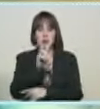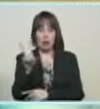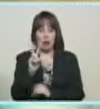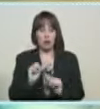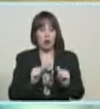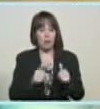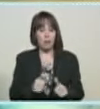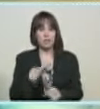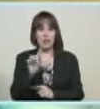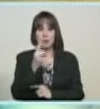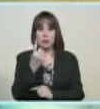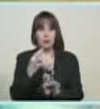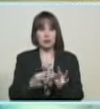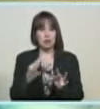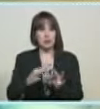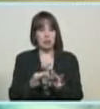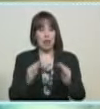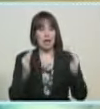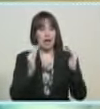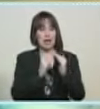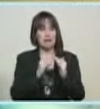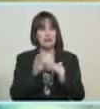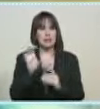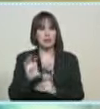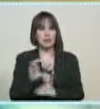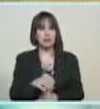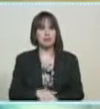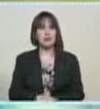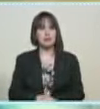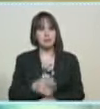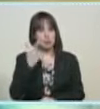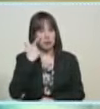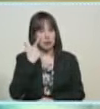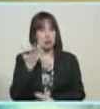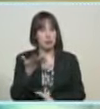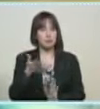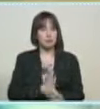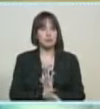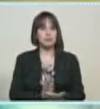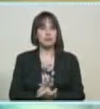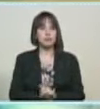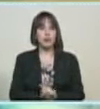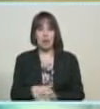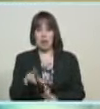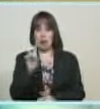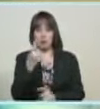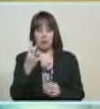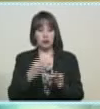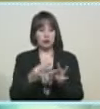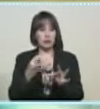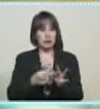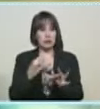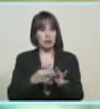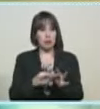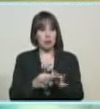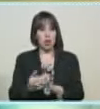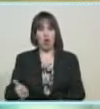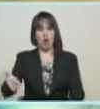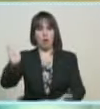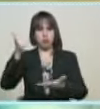atención hogares de la patria a partir del primero de septiembre